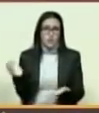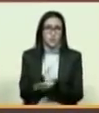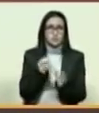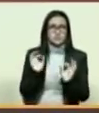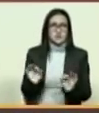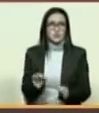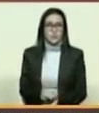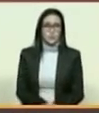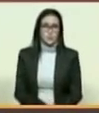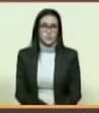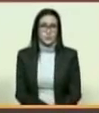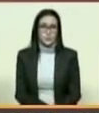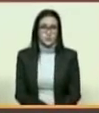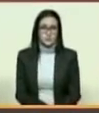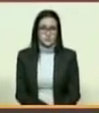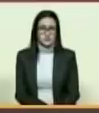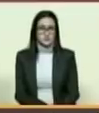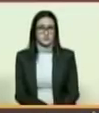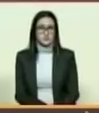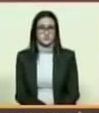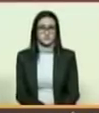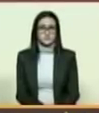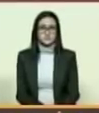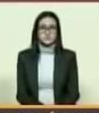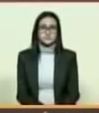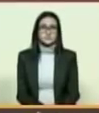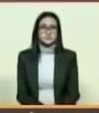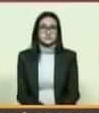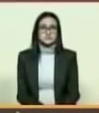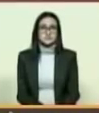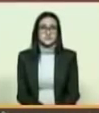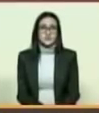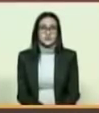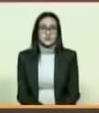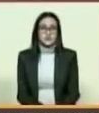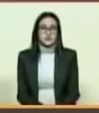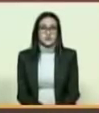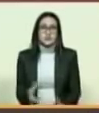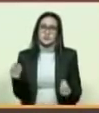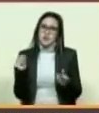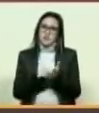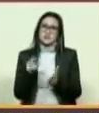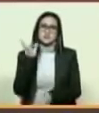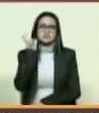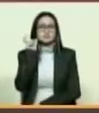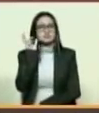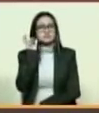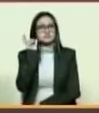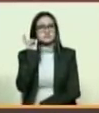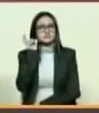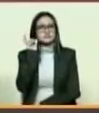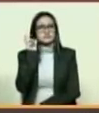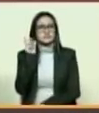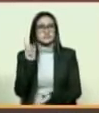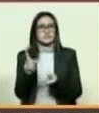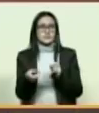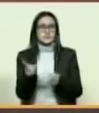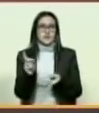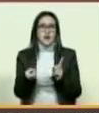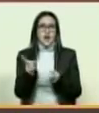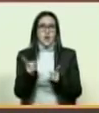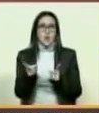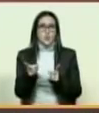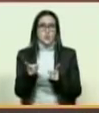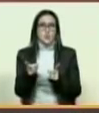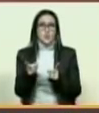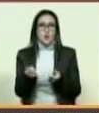parece mucho a la oposición en el tono político también, porque muchísimas veces escuché decir a algunos sesudos